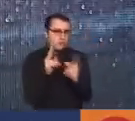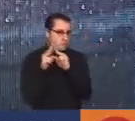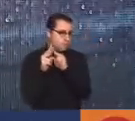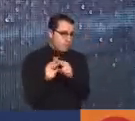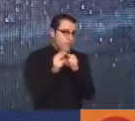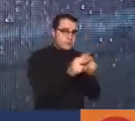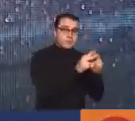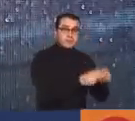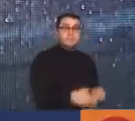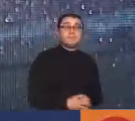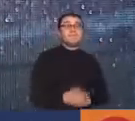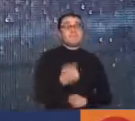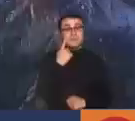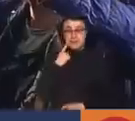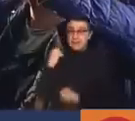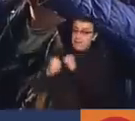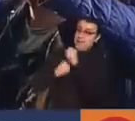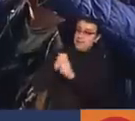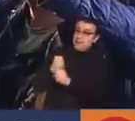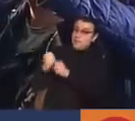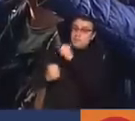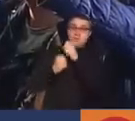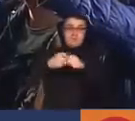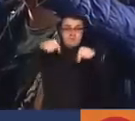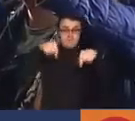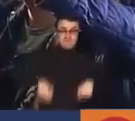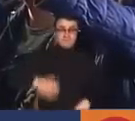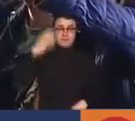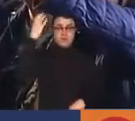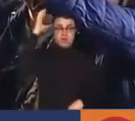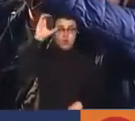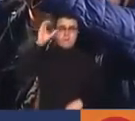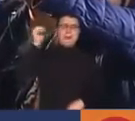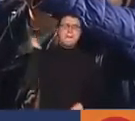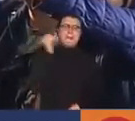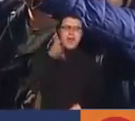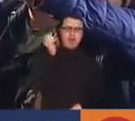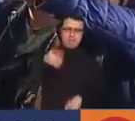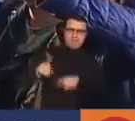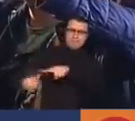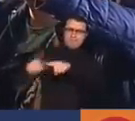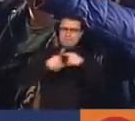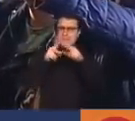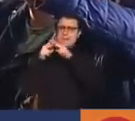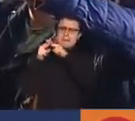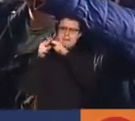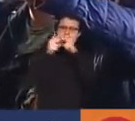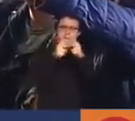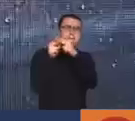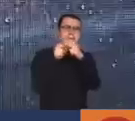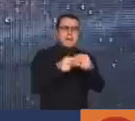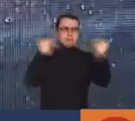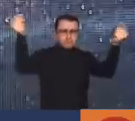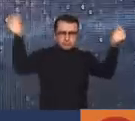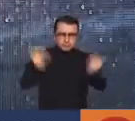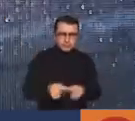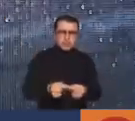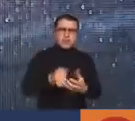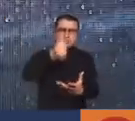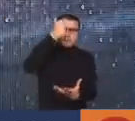se entrega de crédito cada año en Colombia por la banca, uno llega a una cifra aproximada